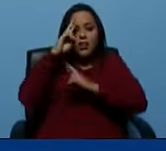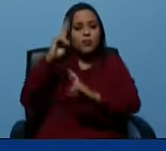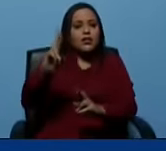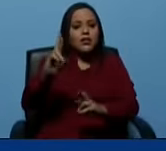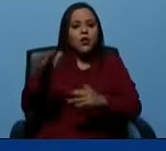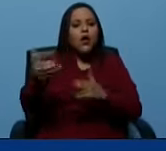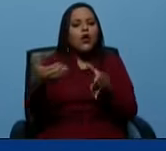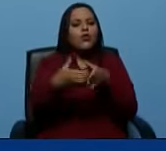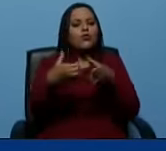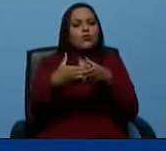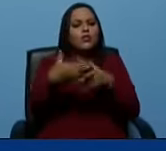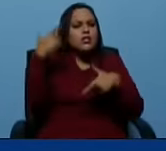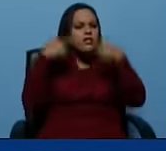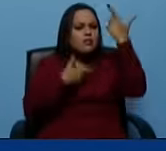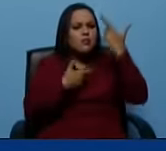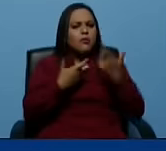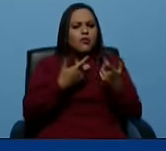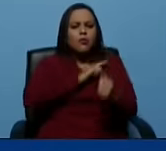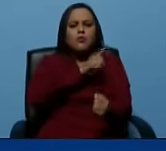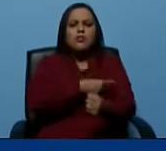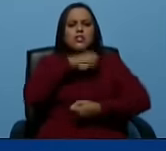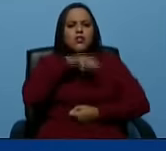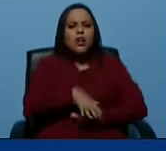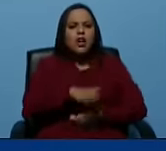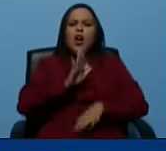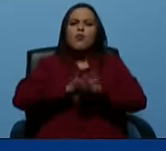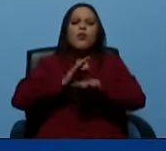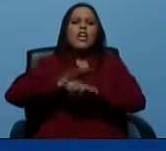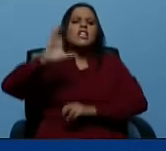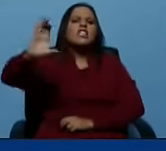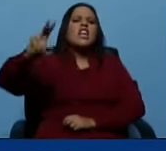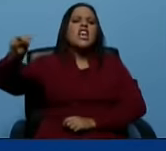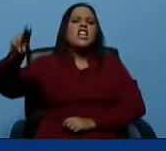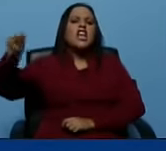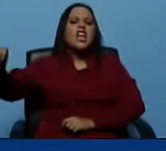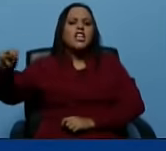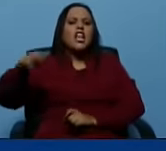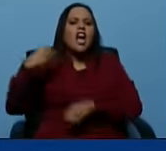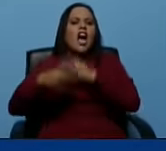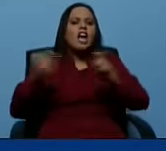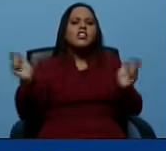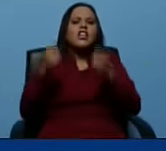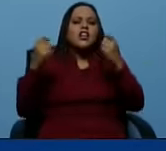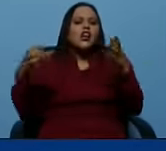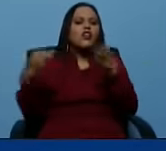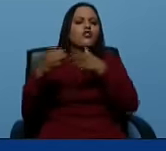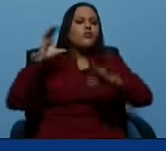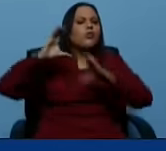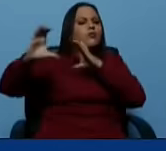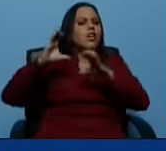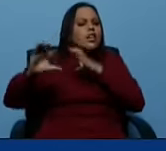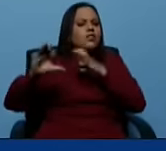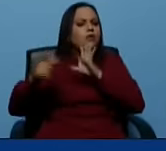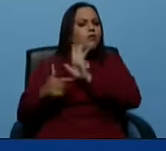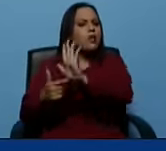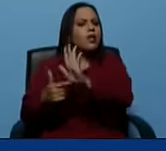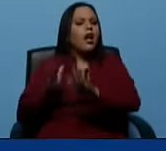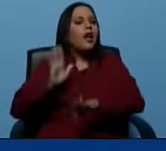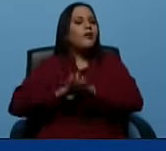histórica. ¿Por qué hace CNN eso? ¿Por qué lo hacen los medios occidentales? Porque querían